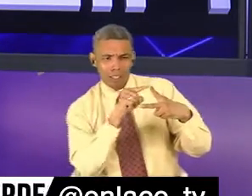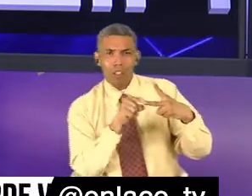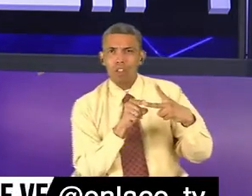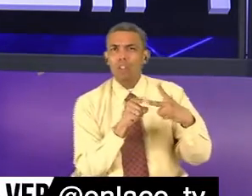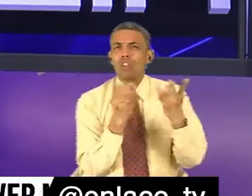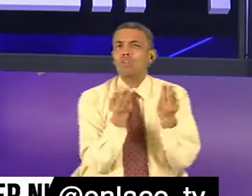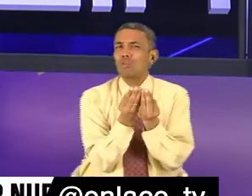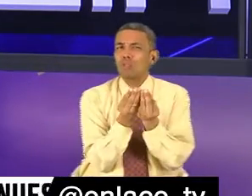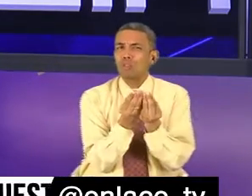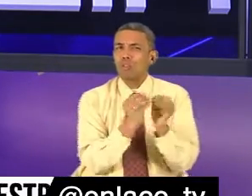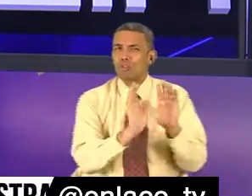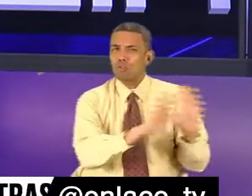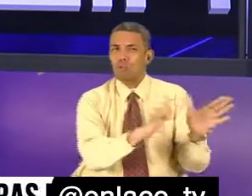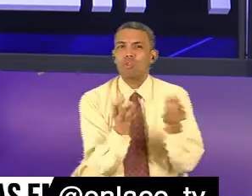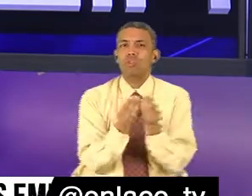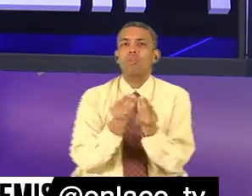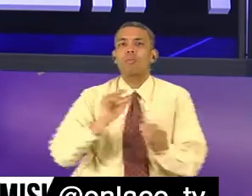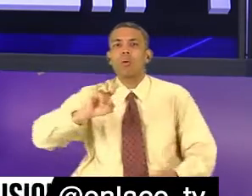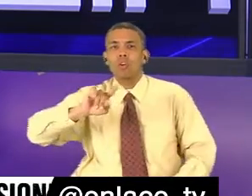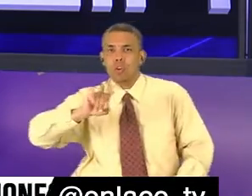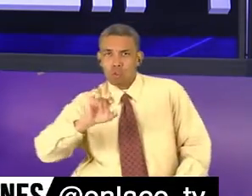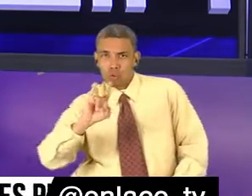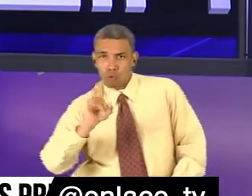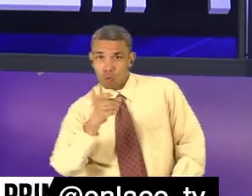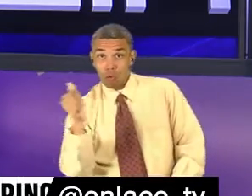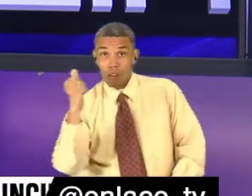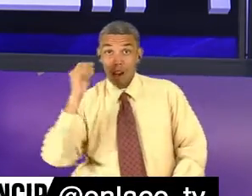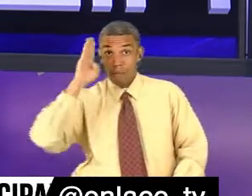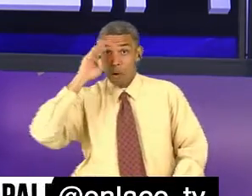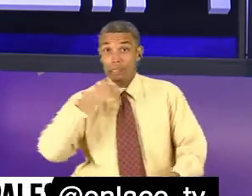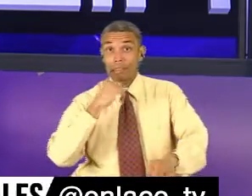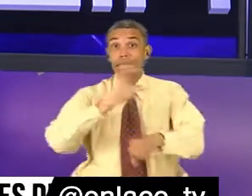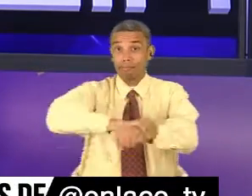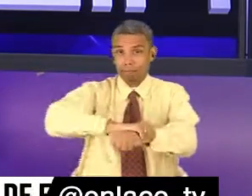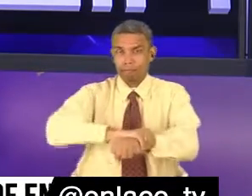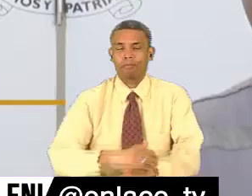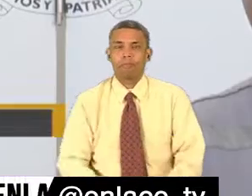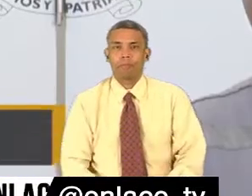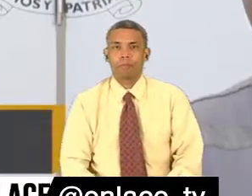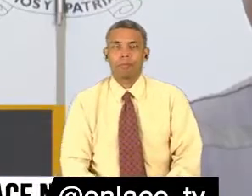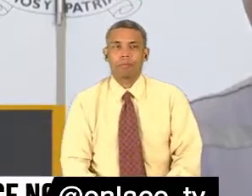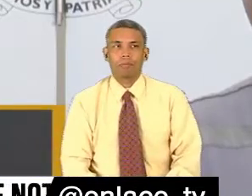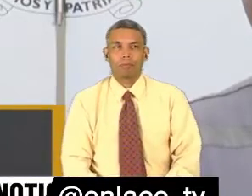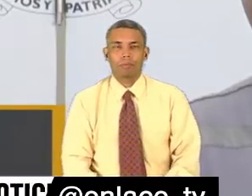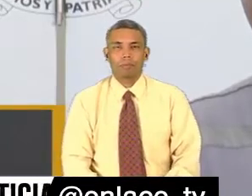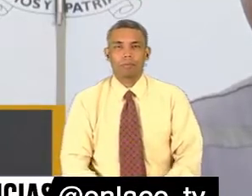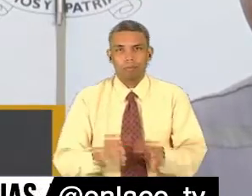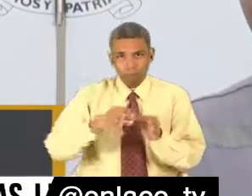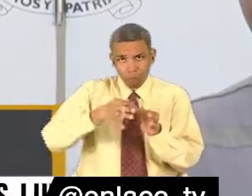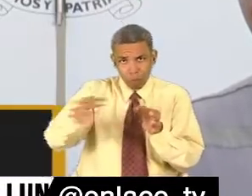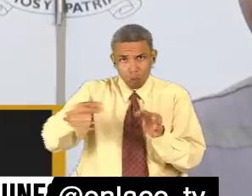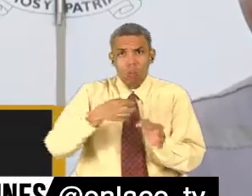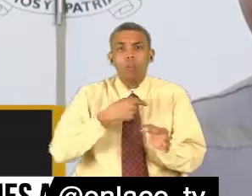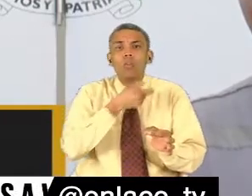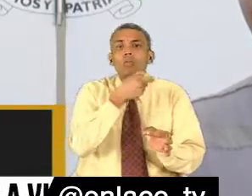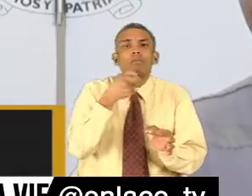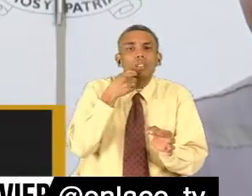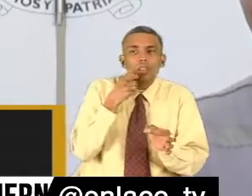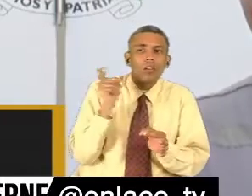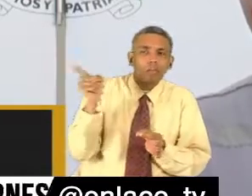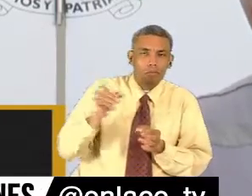la Policía Nacional. Se les responsabiliza de homicidios. Y en el municipio de Puerto Berrío